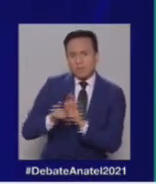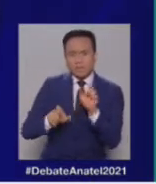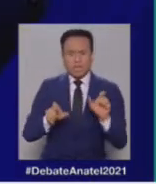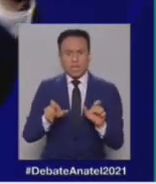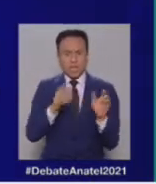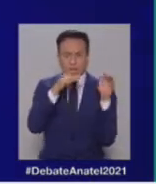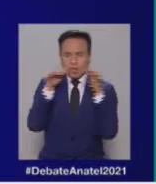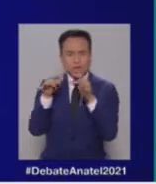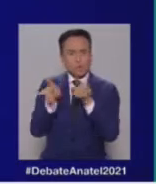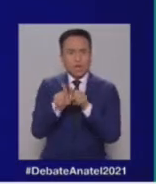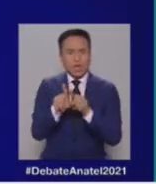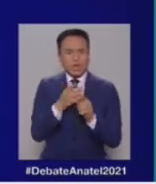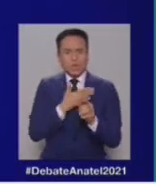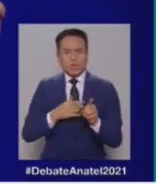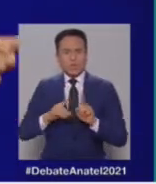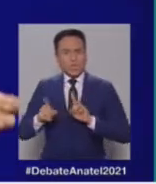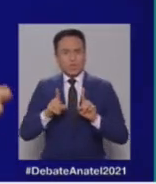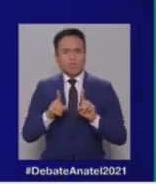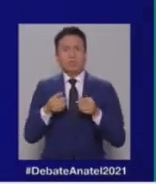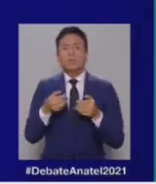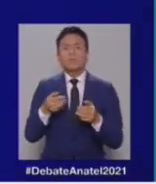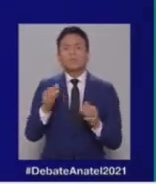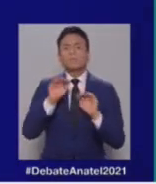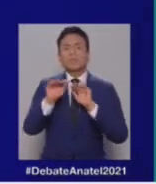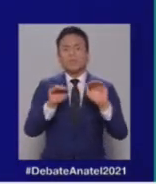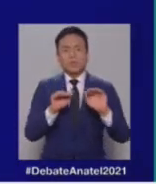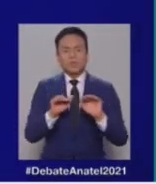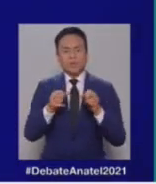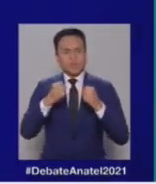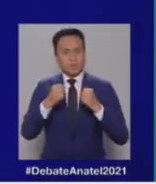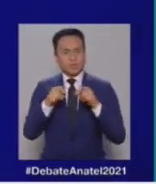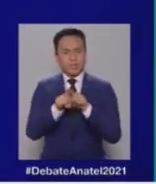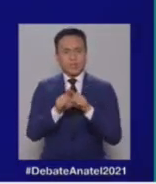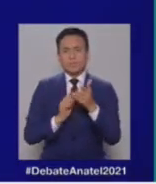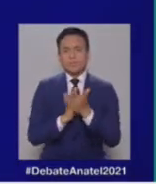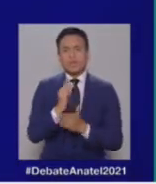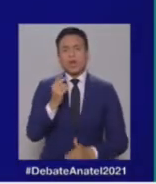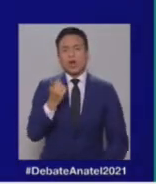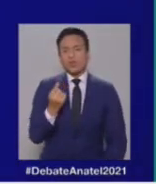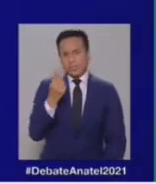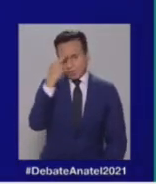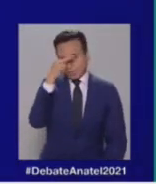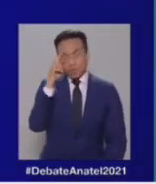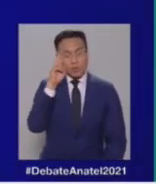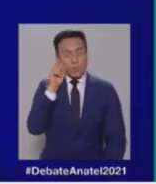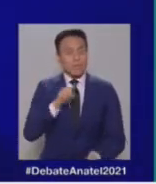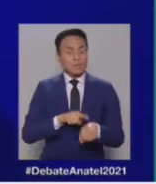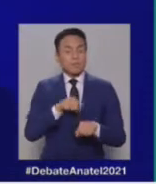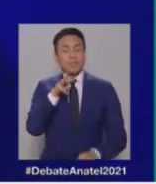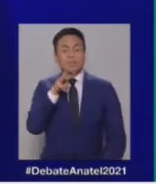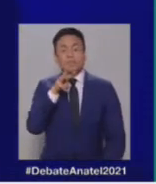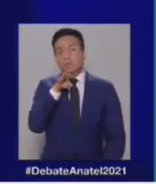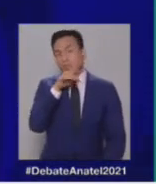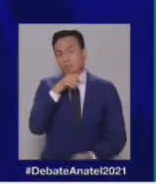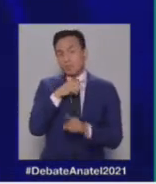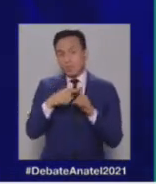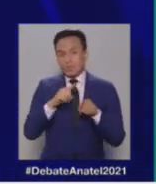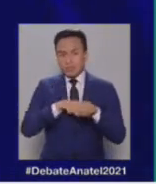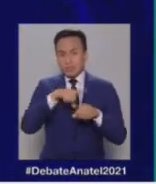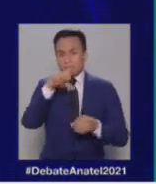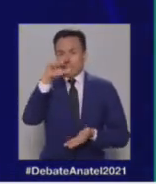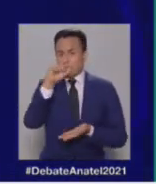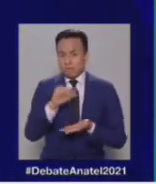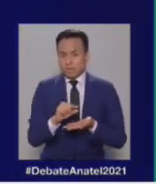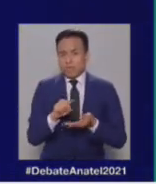Yasna Proboste, si se quiere ver como de izquierda, también la propuesta de Eduardo Artés y naturalmente la de Marco Enríquez Ominami. Por la